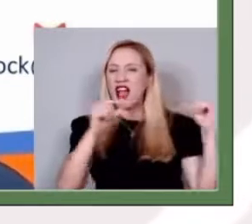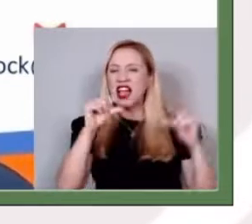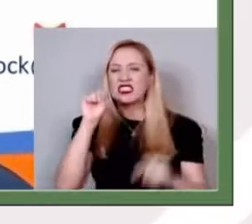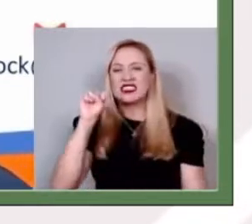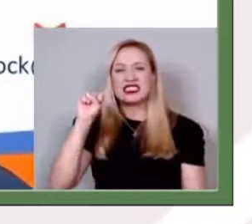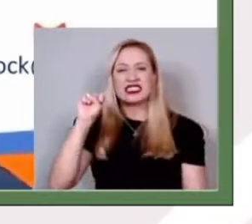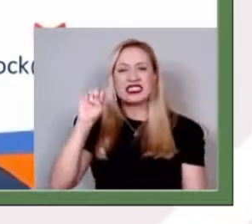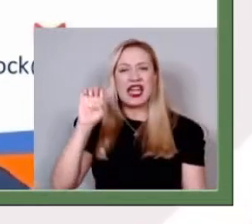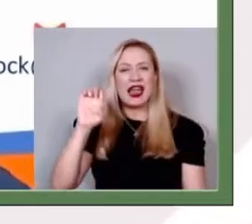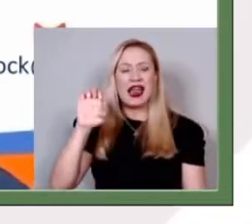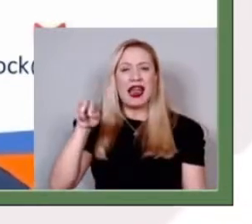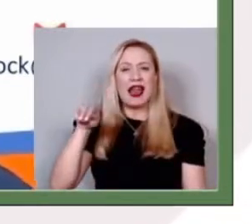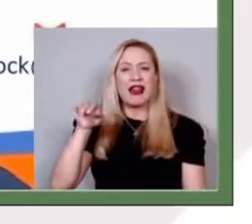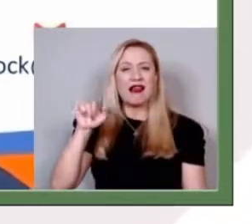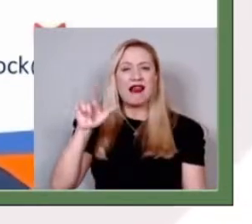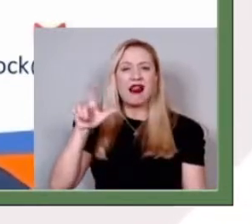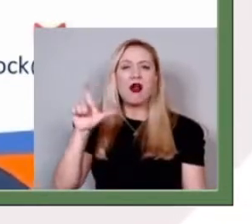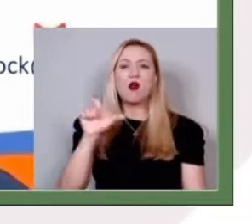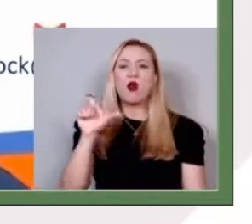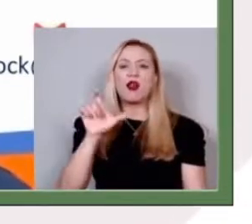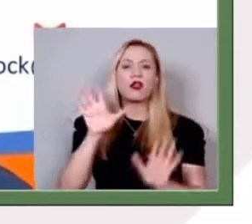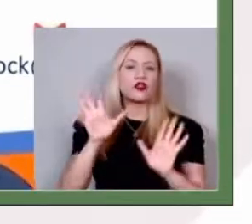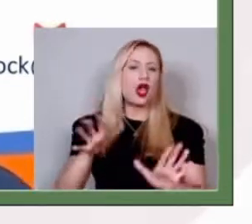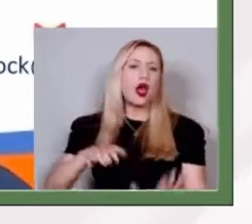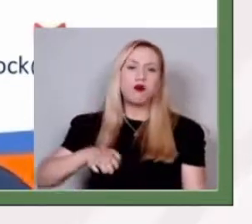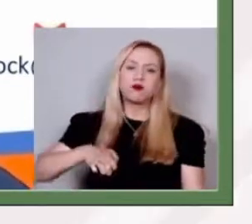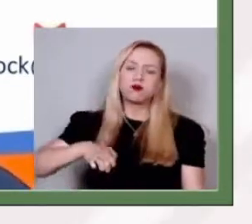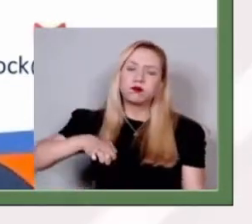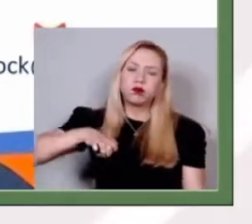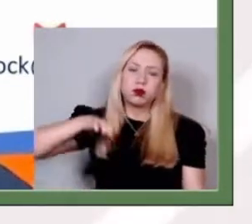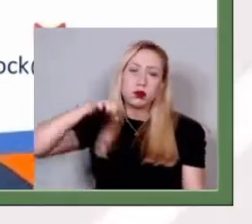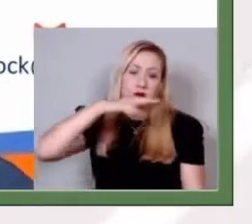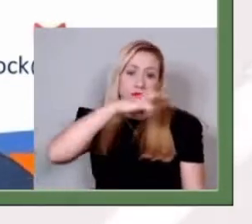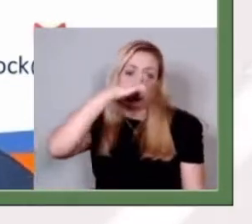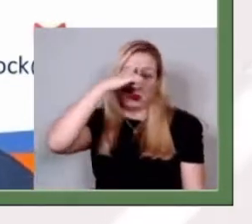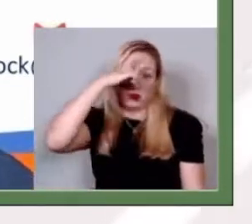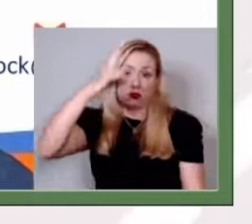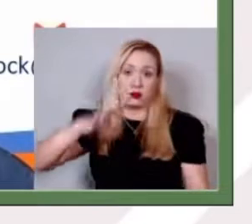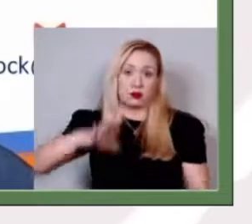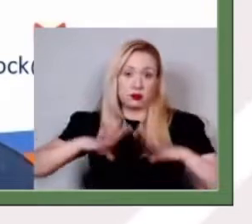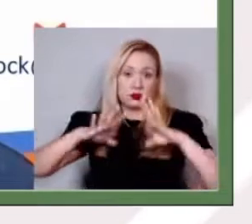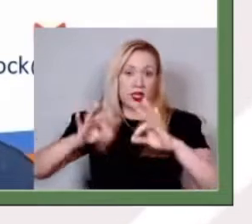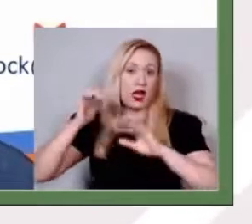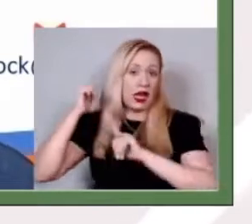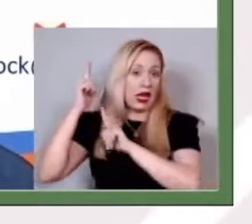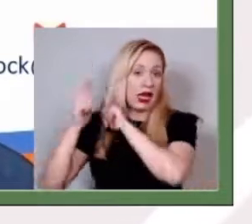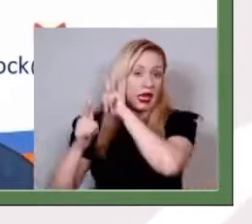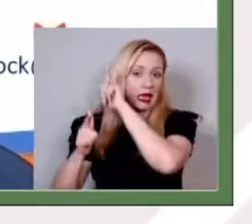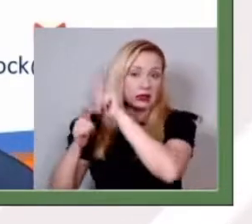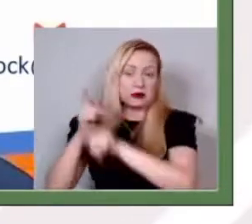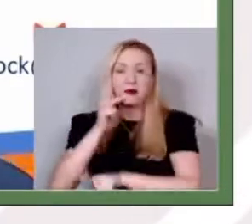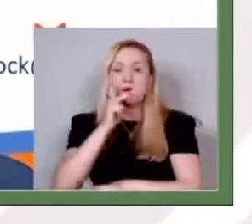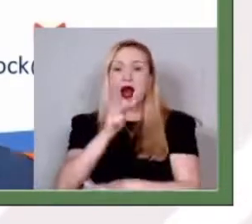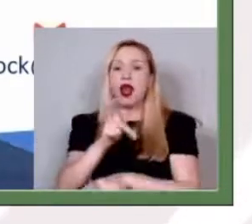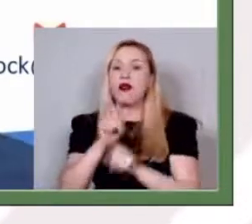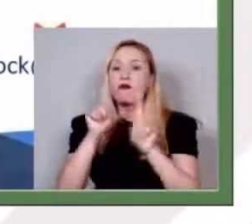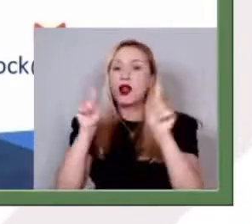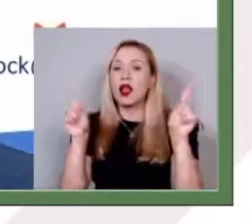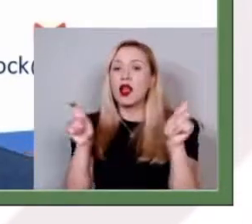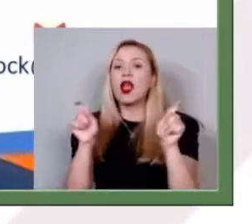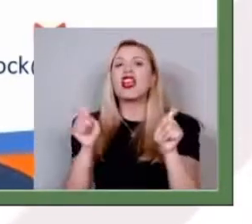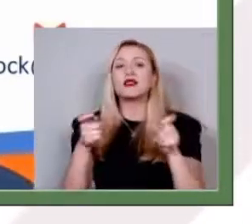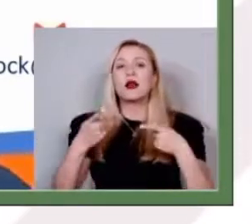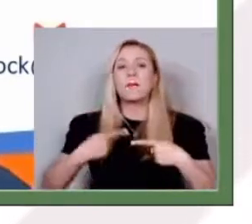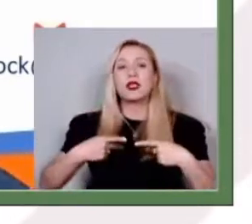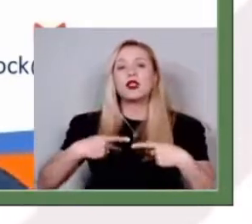estas personas que llegaban a la etapa de la vejez, ¿no? Una persona senil era una persona mayor, una persona vieja. Y ya con